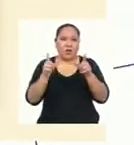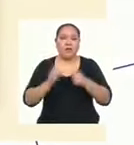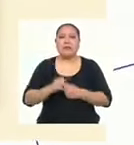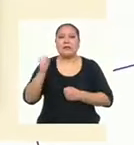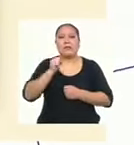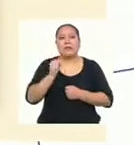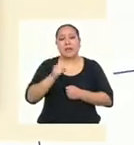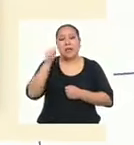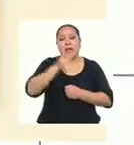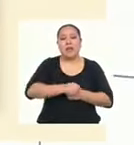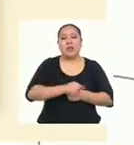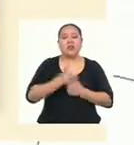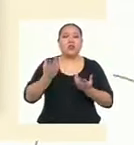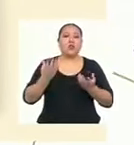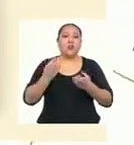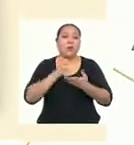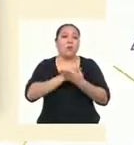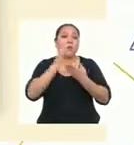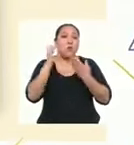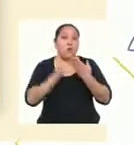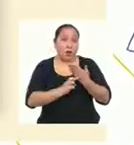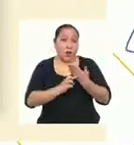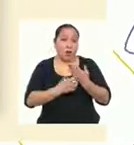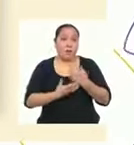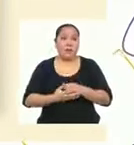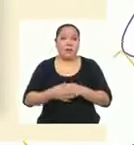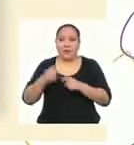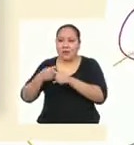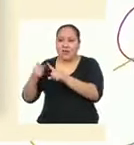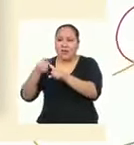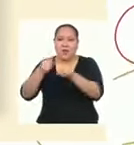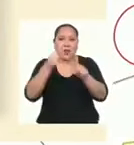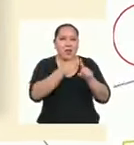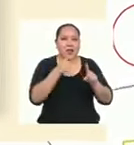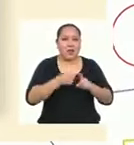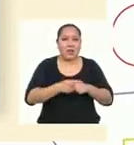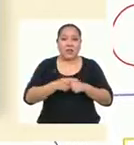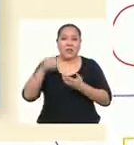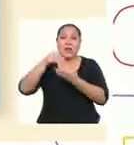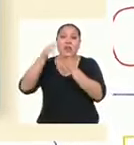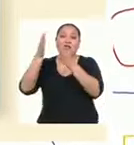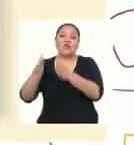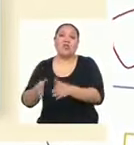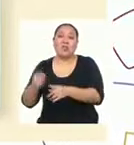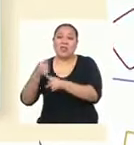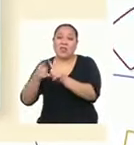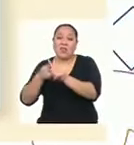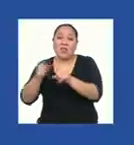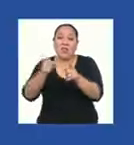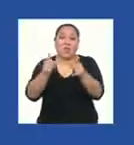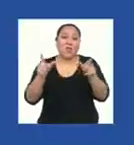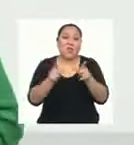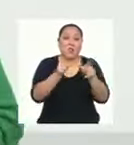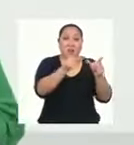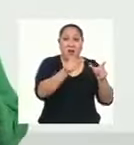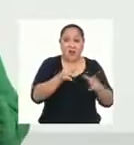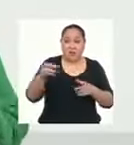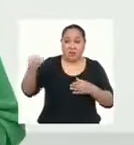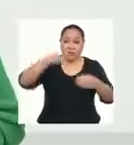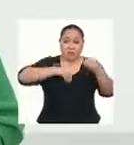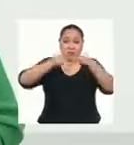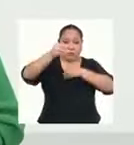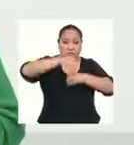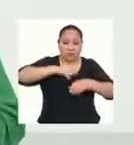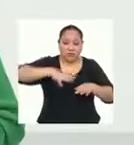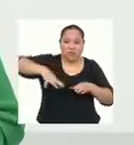mucho a interactuar con la diversidad cultural, pues conviven estudiantes de diferentes regiones y nacionalidades. La